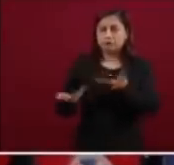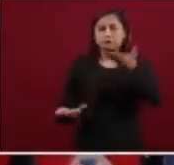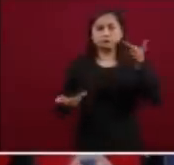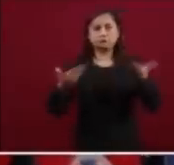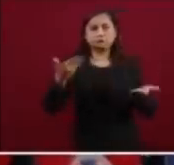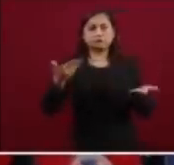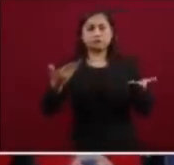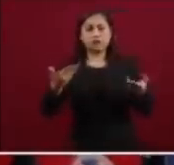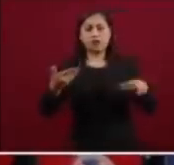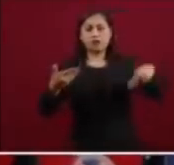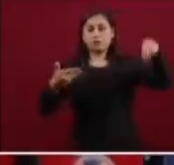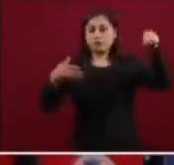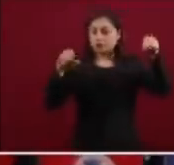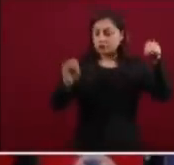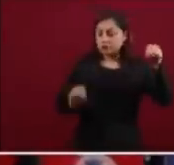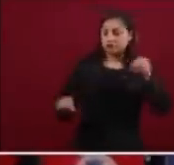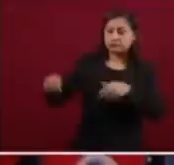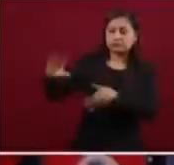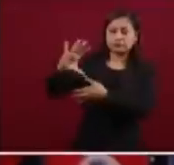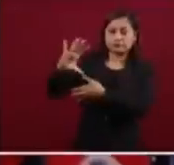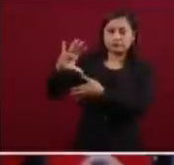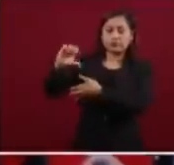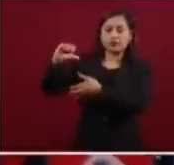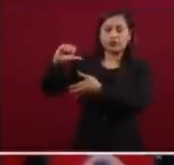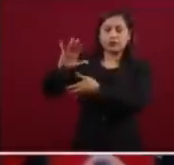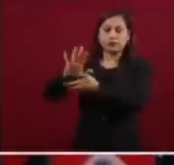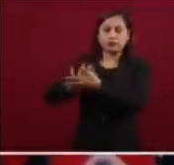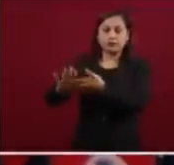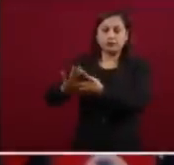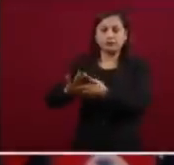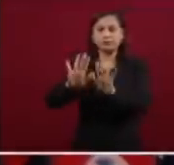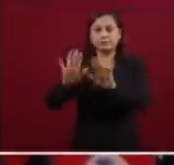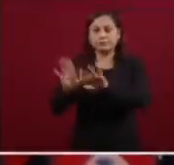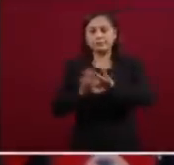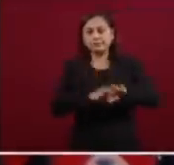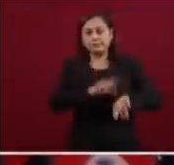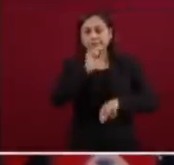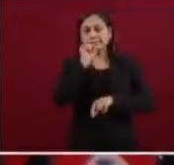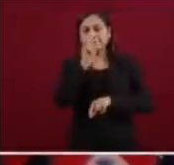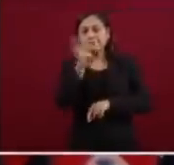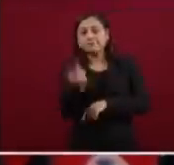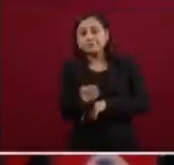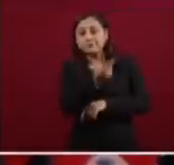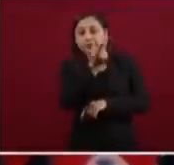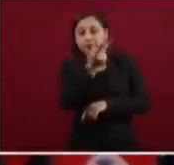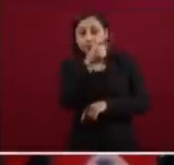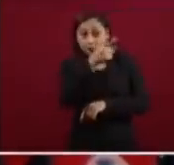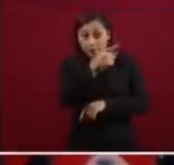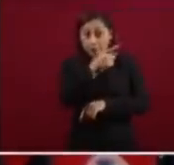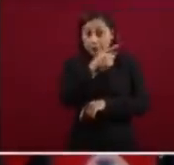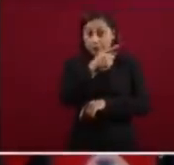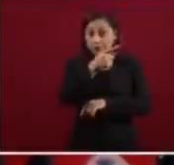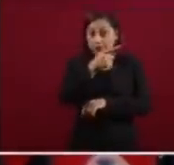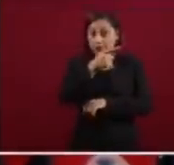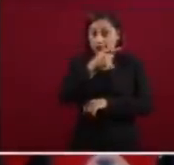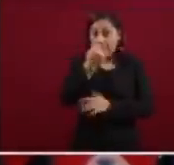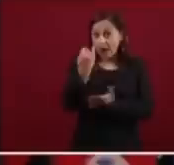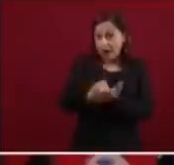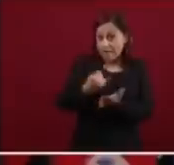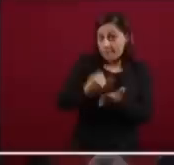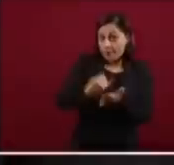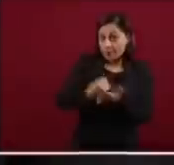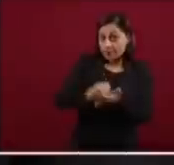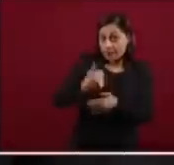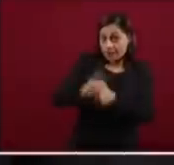por último aprovechando el comentario que hizo de béisbol que apostó a favor de astros y su apuesta con alguien